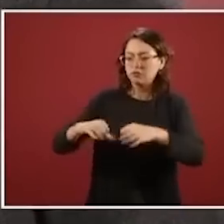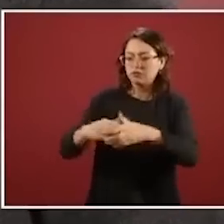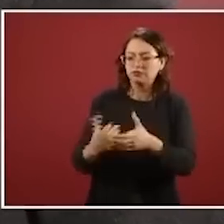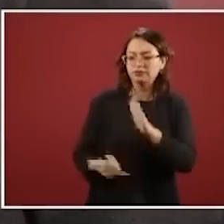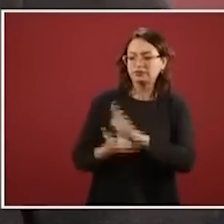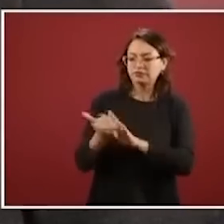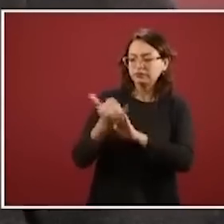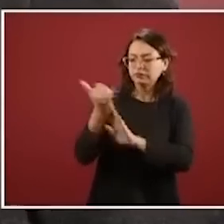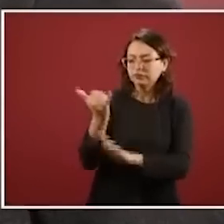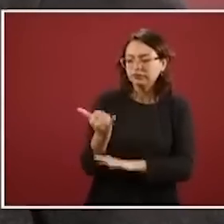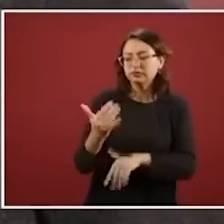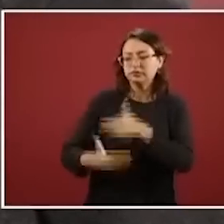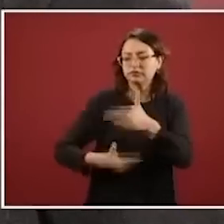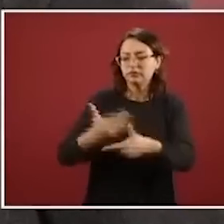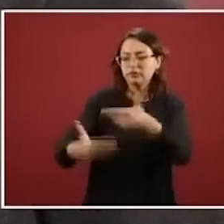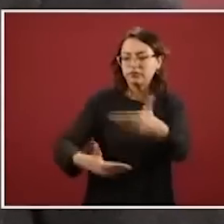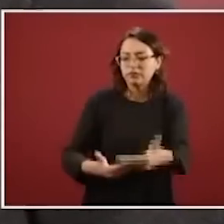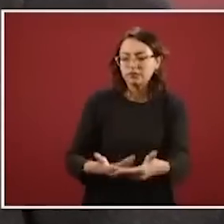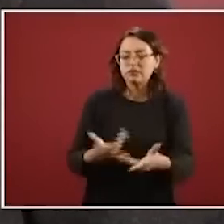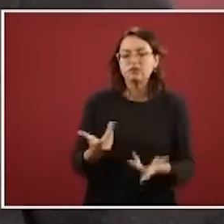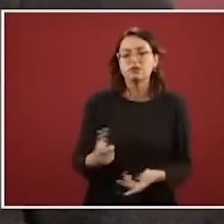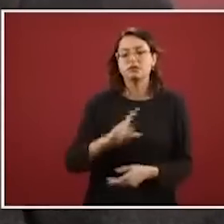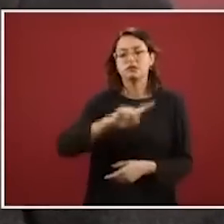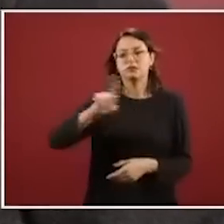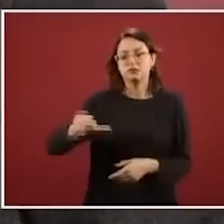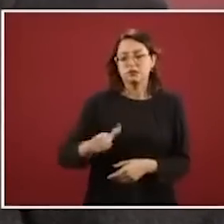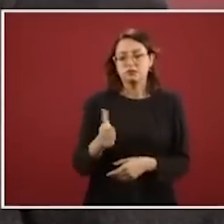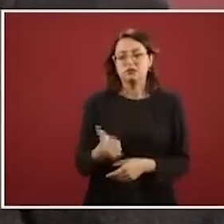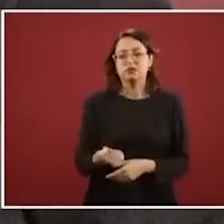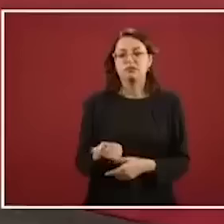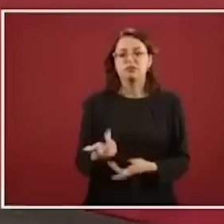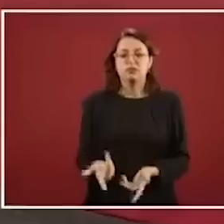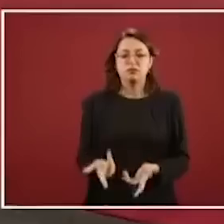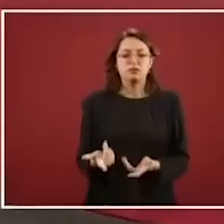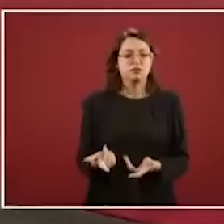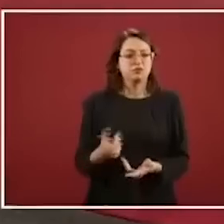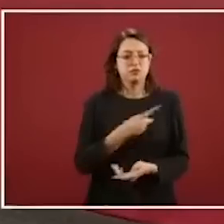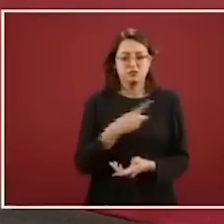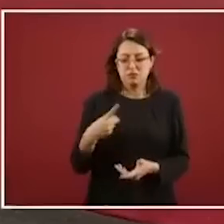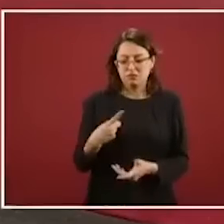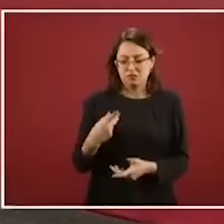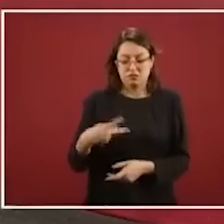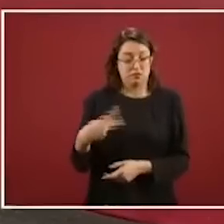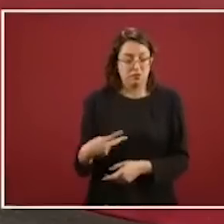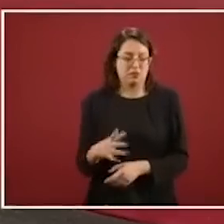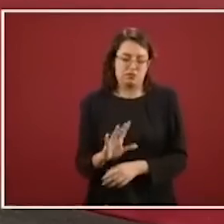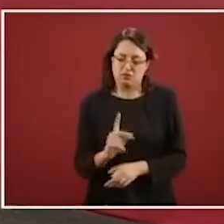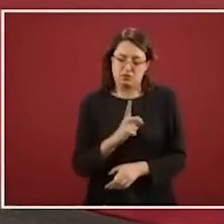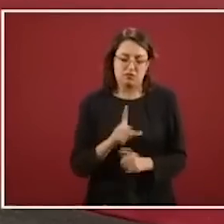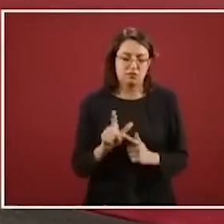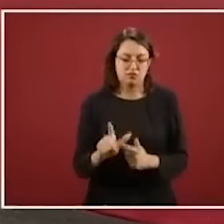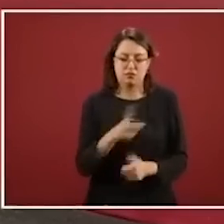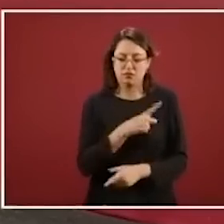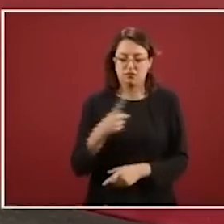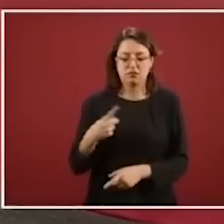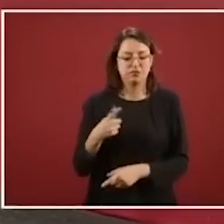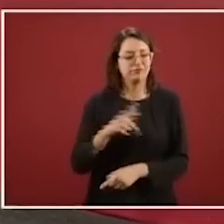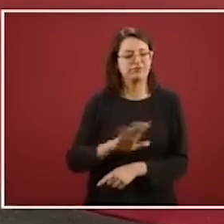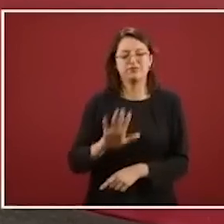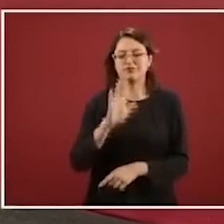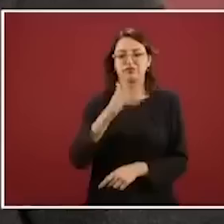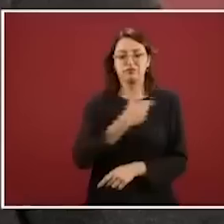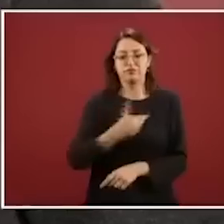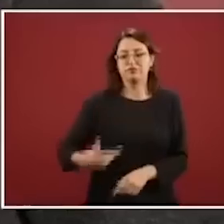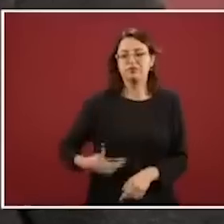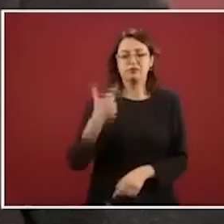que esto implicaba, la deuda que, aunque se queda como deuda soberana, seguía siendo deuda. El presidente de la República no quiere dejar deudas ni